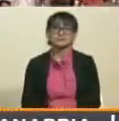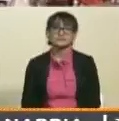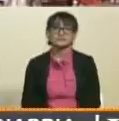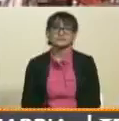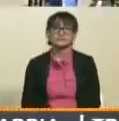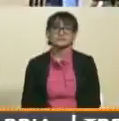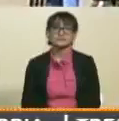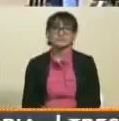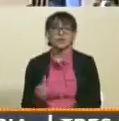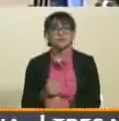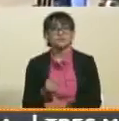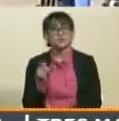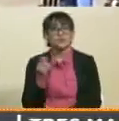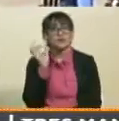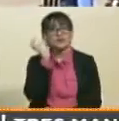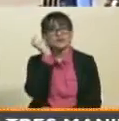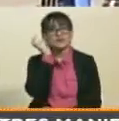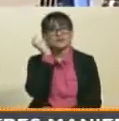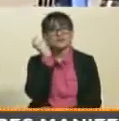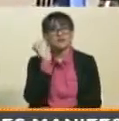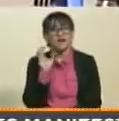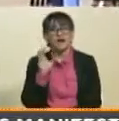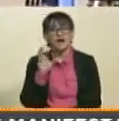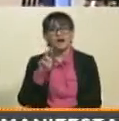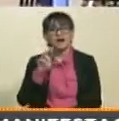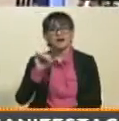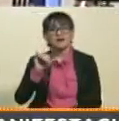conseguí una niña llamada Cristal.